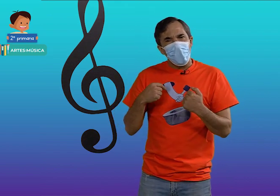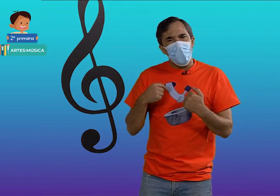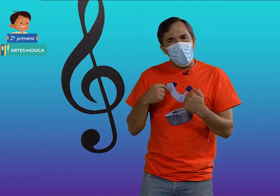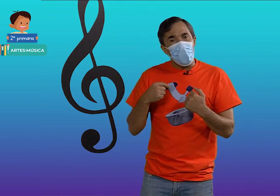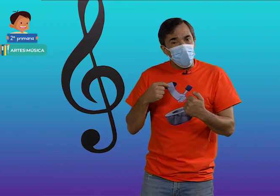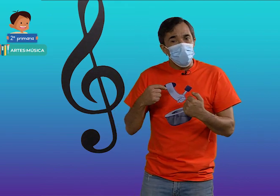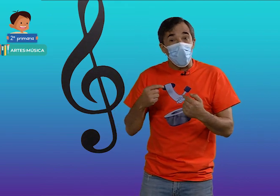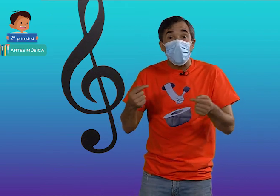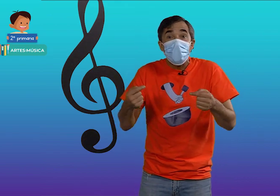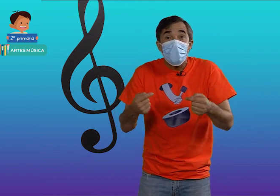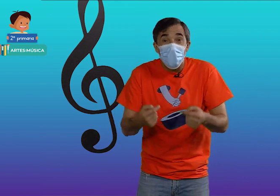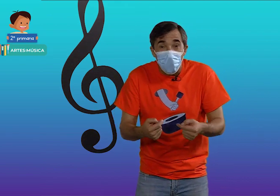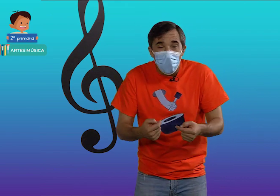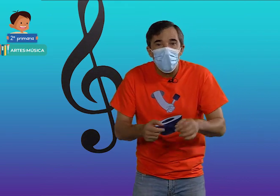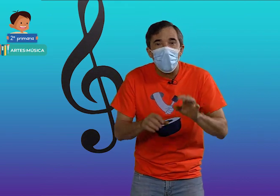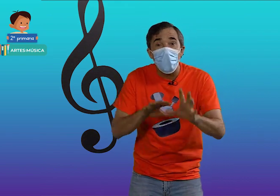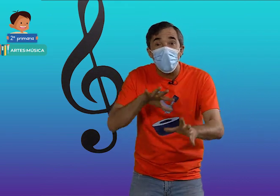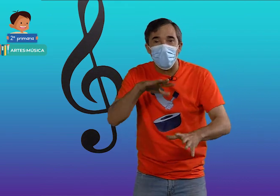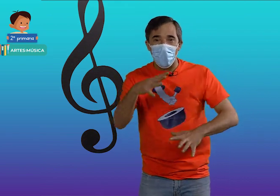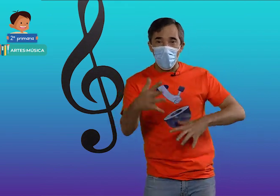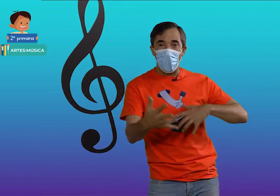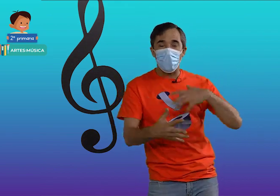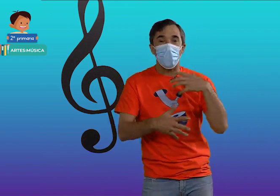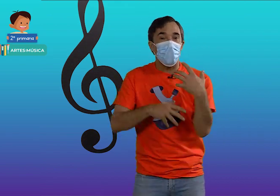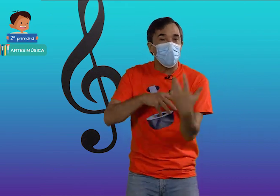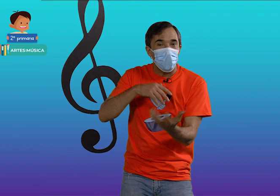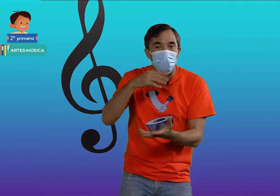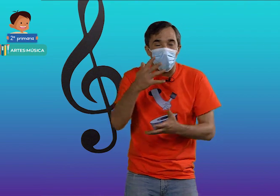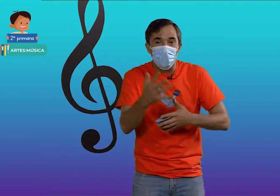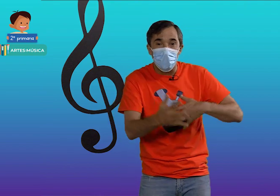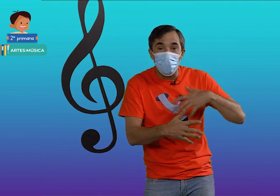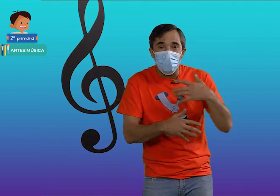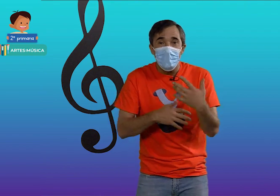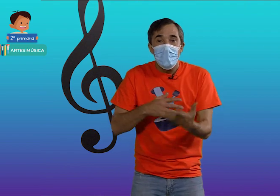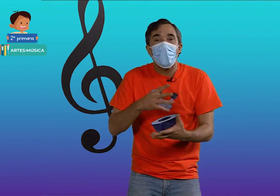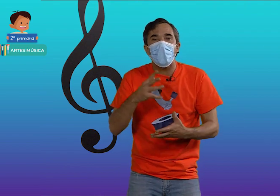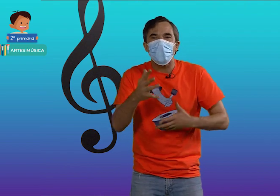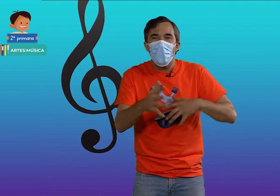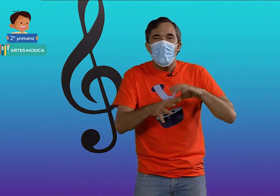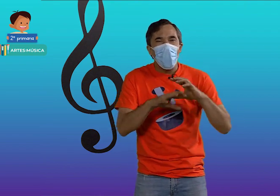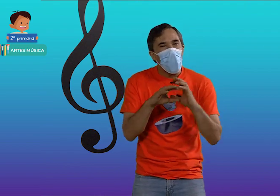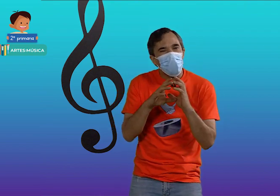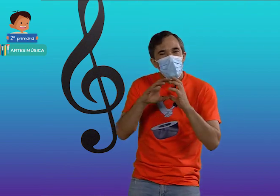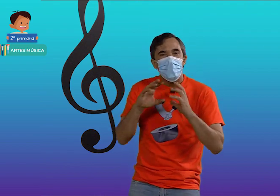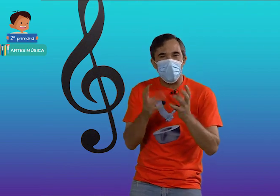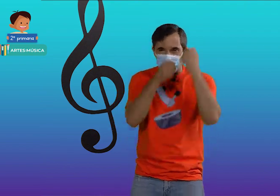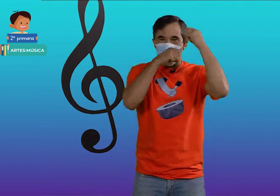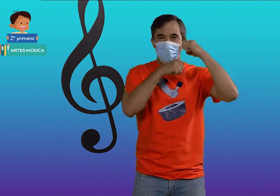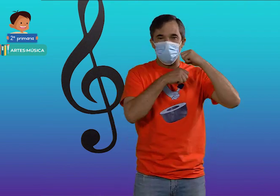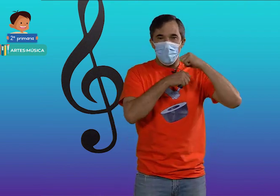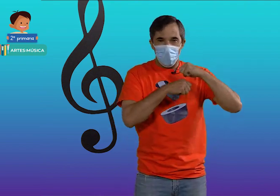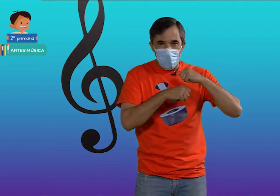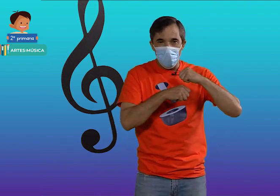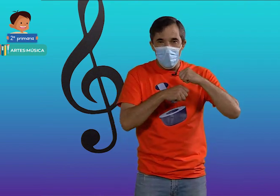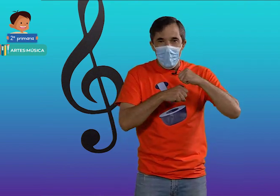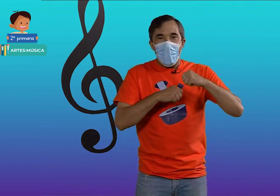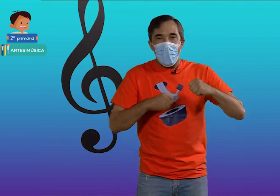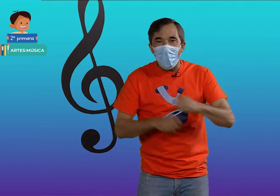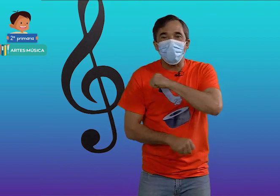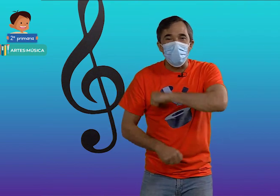Gaby va a llevar el pulso y yo voy a empezar a jugar con las manos, con los ritmos, para hacer juegos rítmicos.